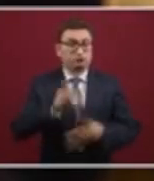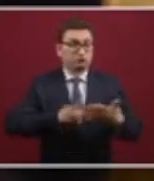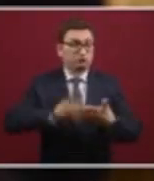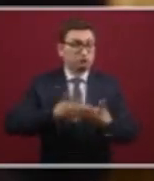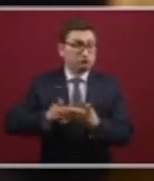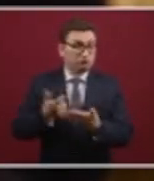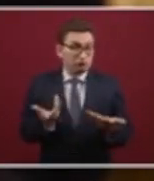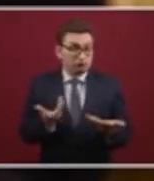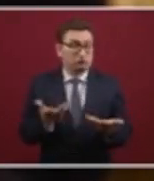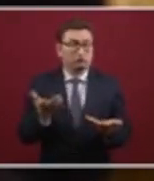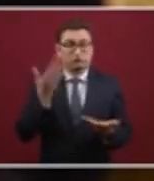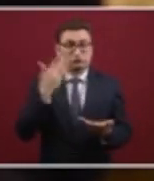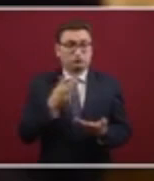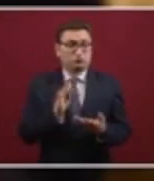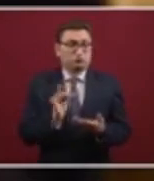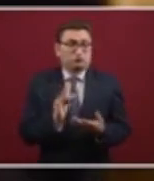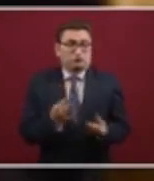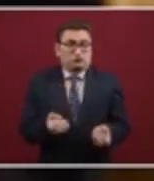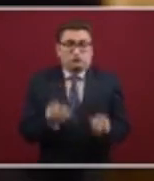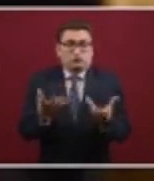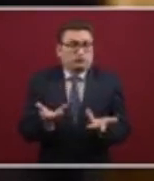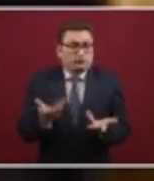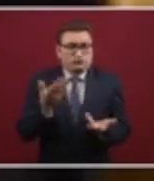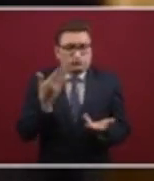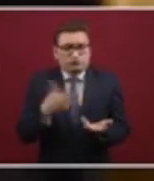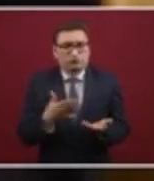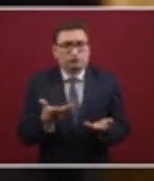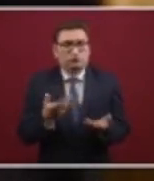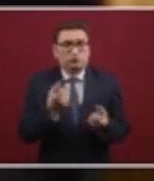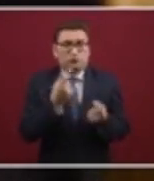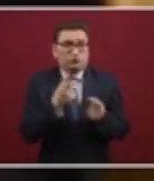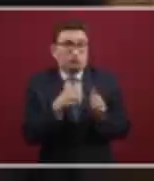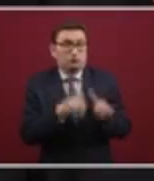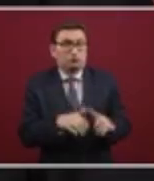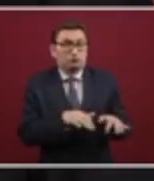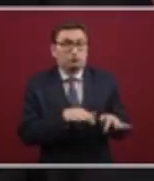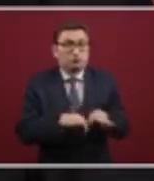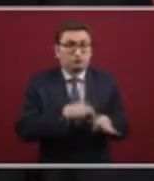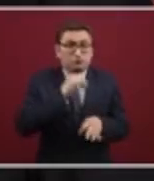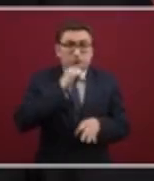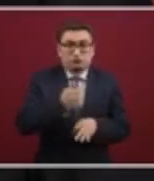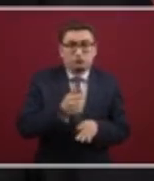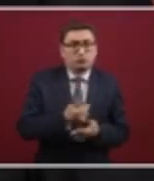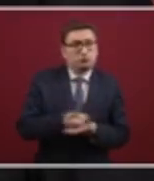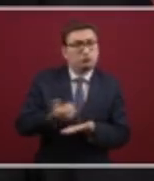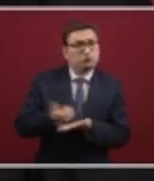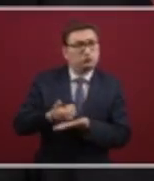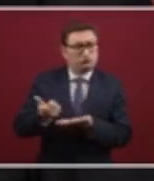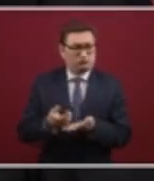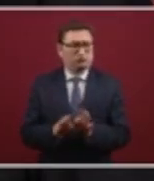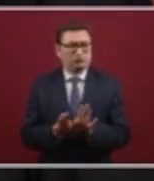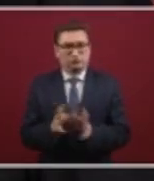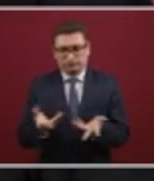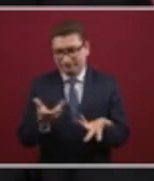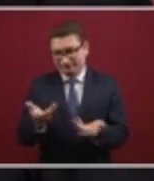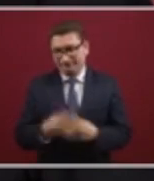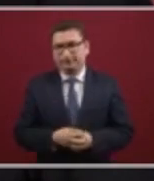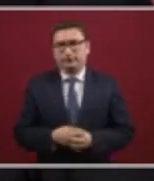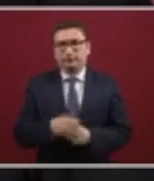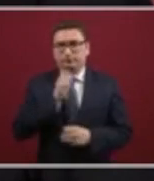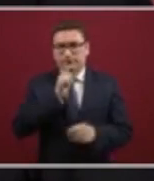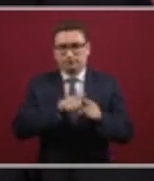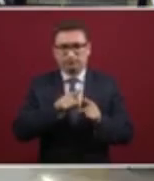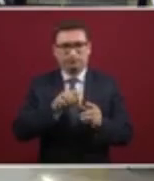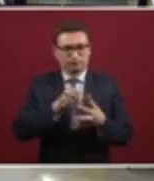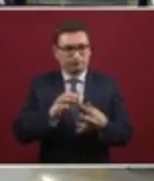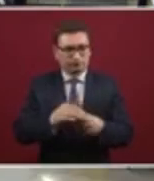Porque muchas de ellas ni siquiera iban a trabajar. Y complementario a esto, le iba a comentar, tenemos todavía